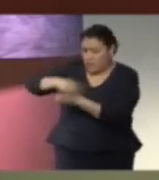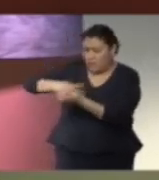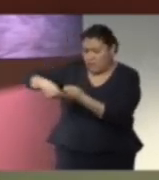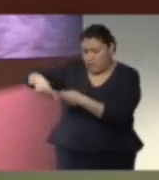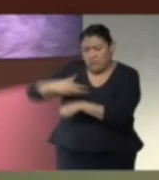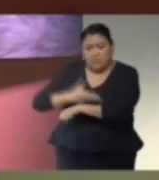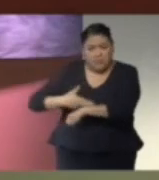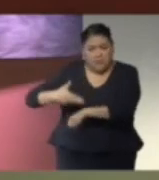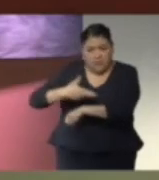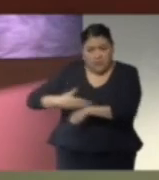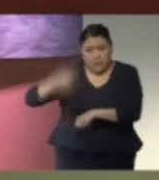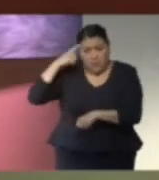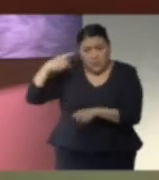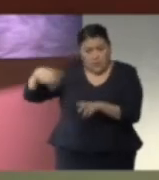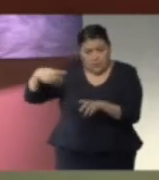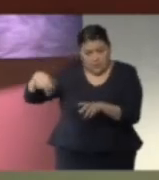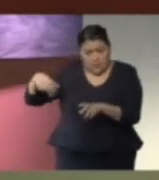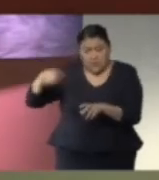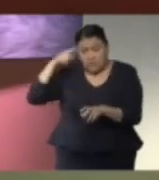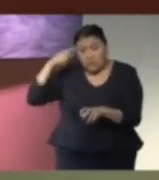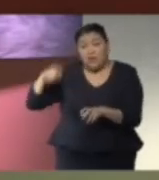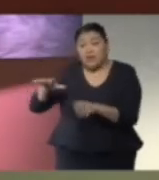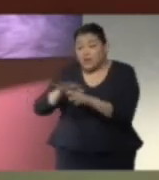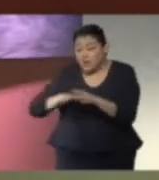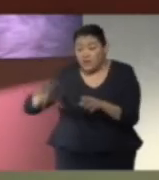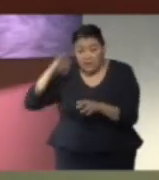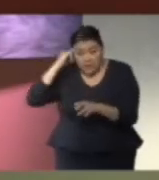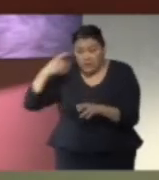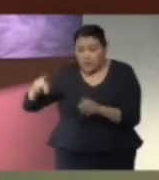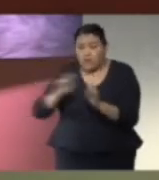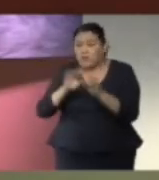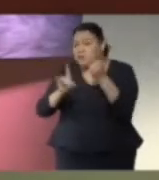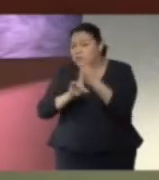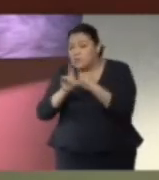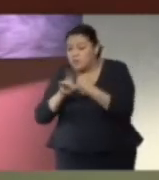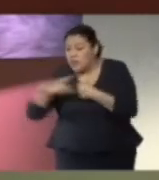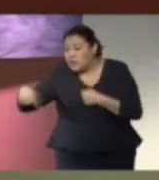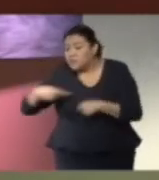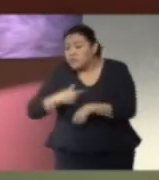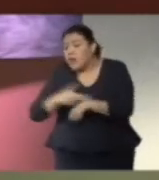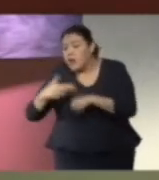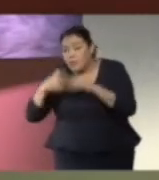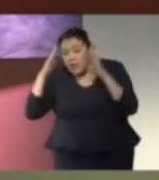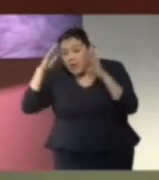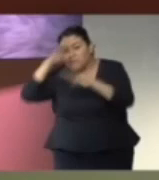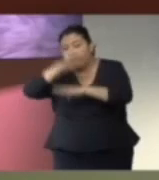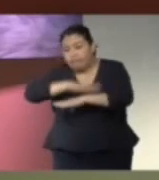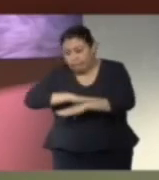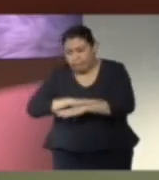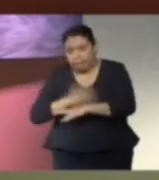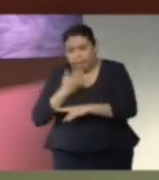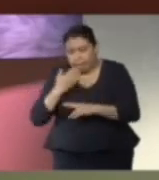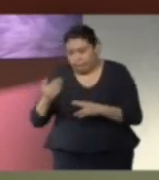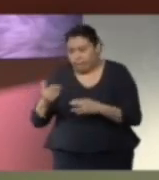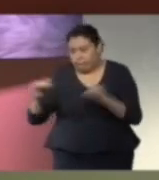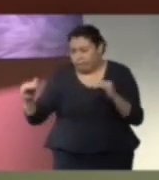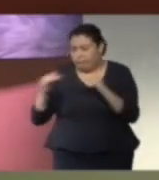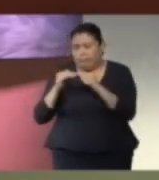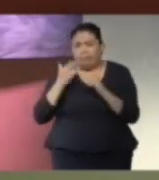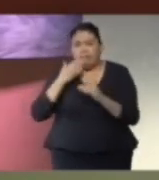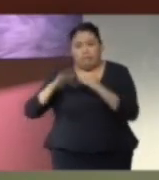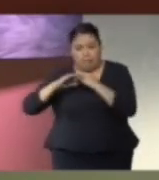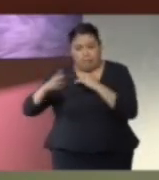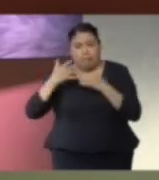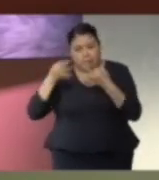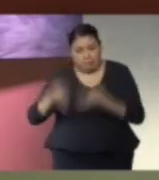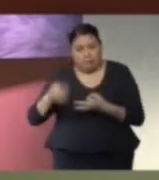serie de mecanismos para justamente lidiar con el conflicto y encontrar una salida que de alguna manera siga garantizando